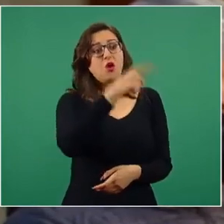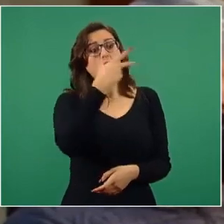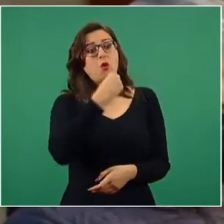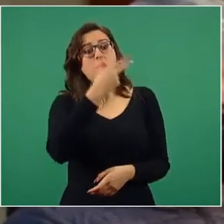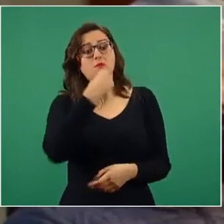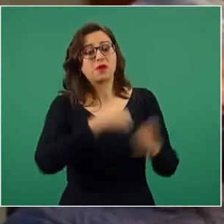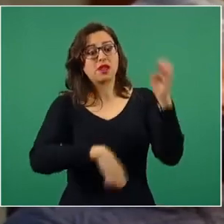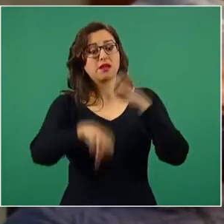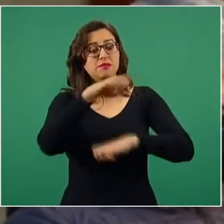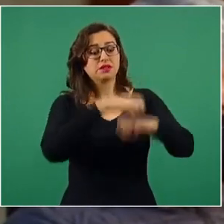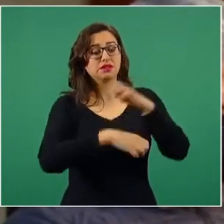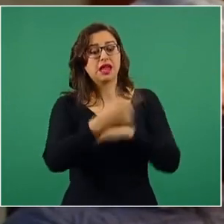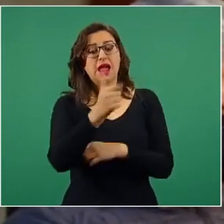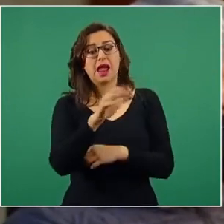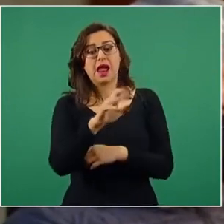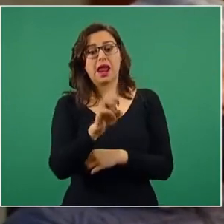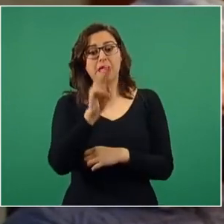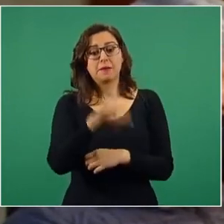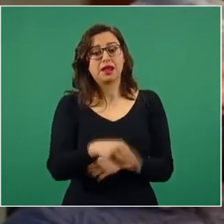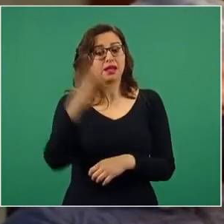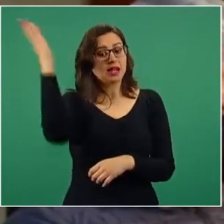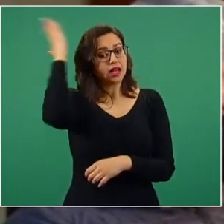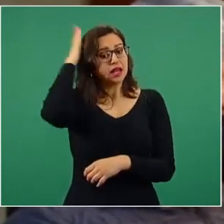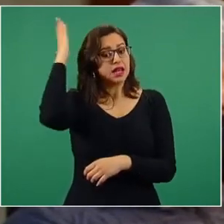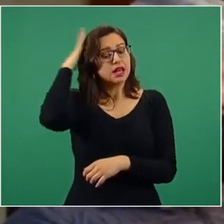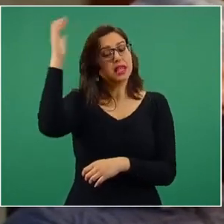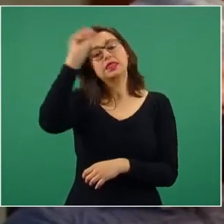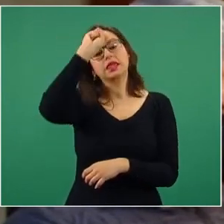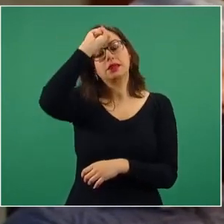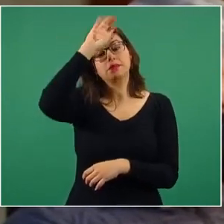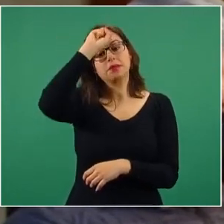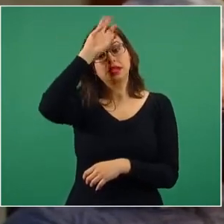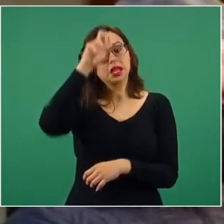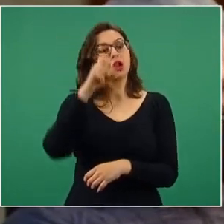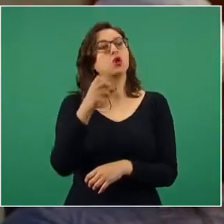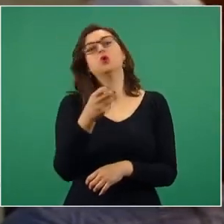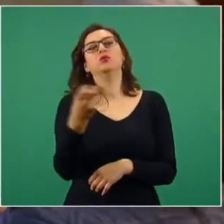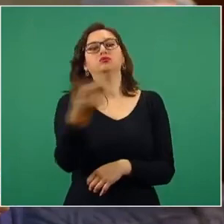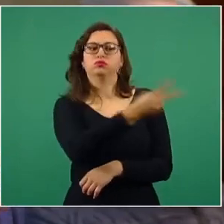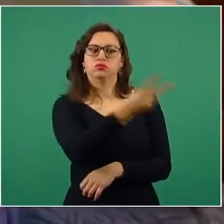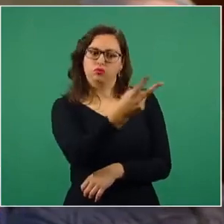y al ex líder minero como